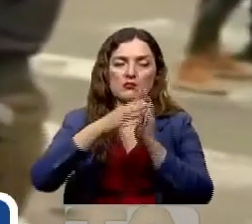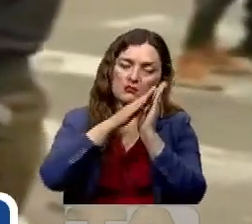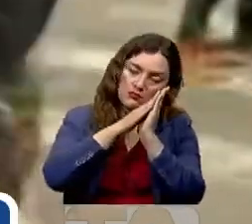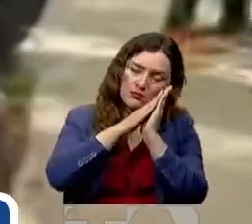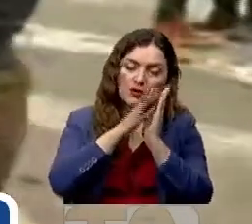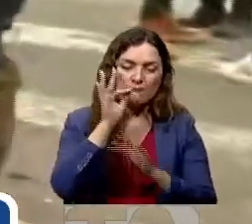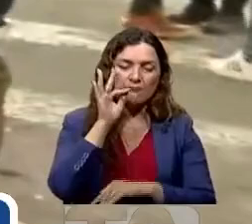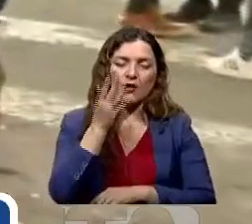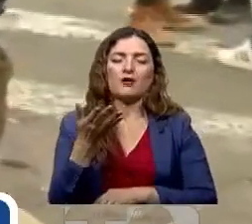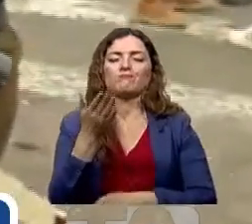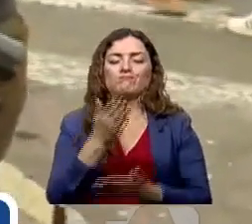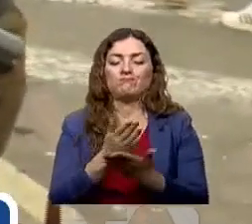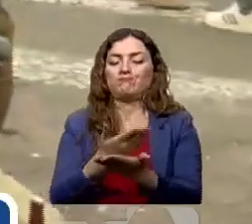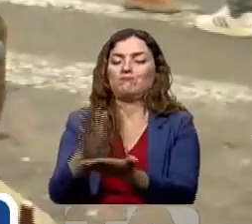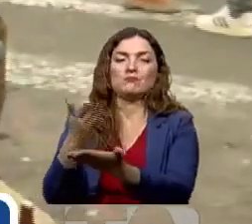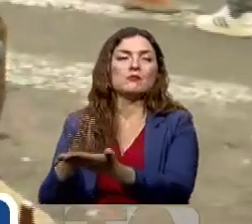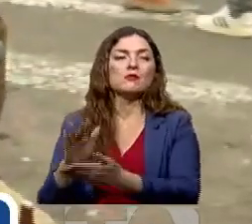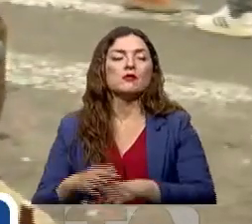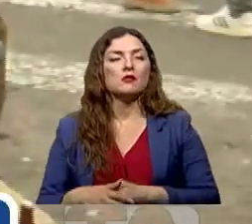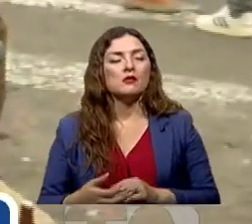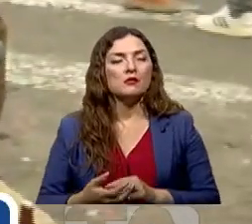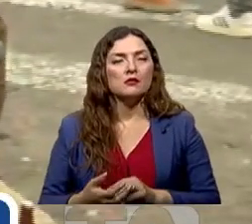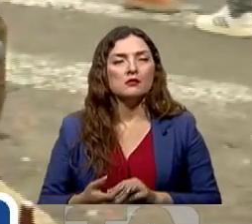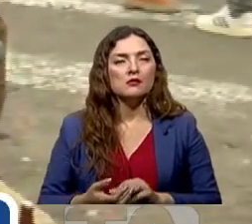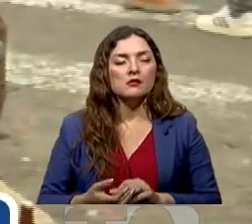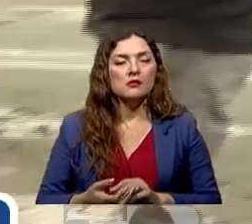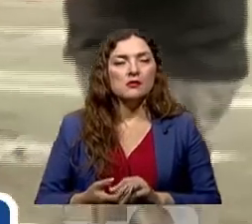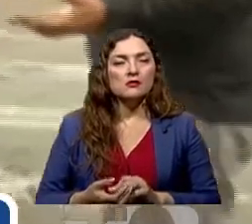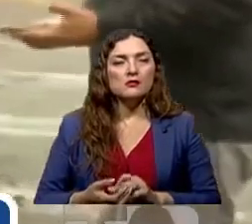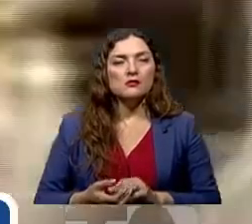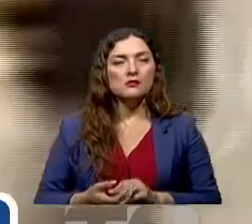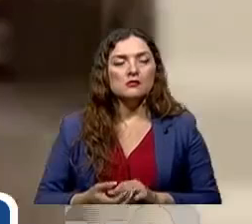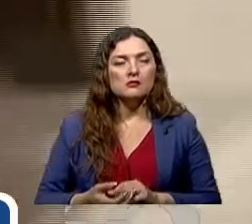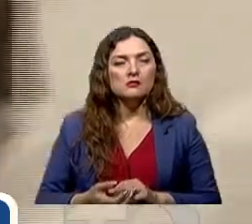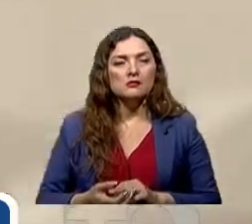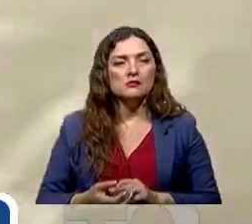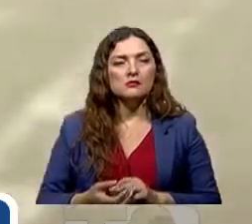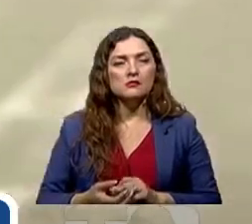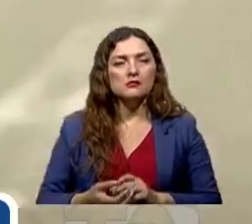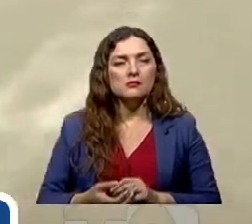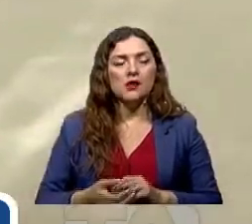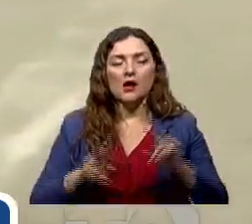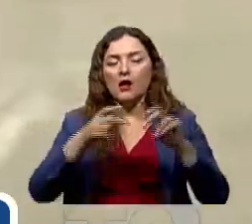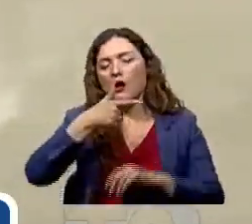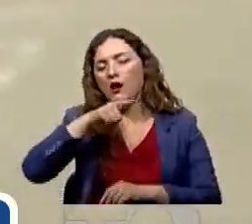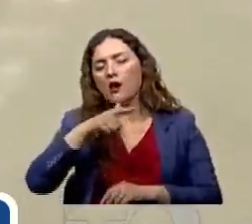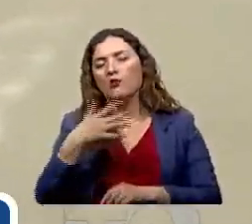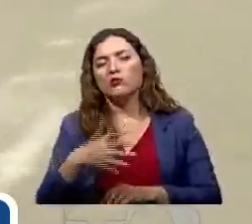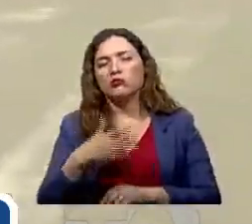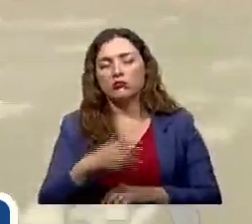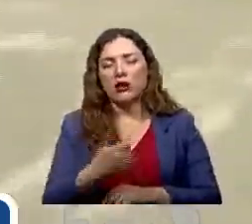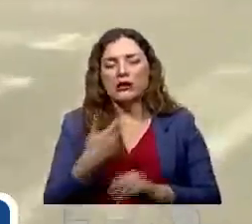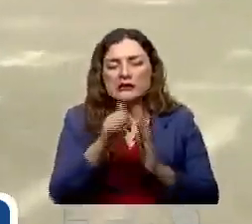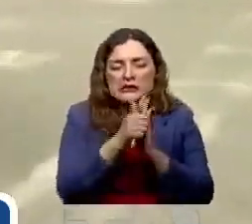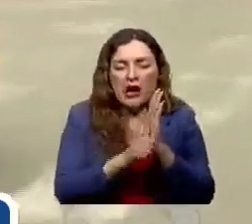de sustancias sujetas a fiscalización, y también objetos cortopunzantes, y por supuesto también el tema del alcohol adulterado es uno de los